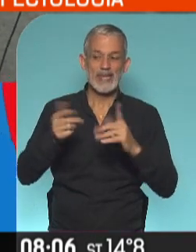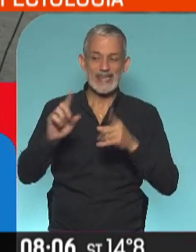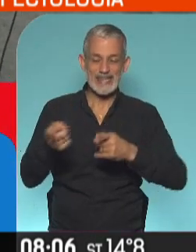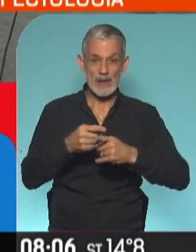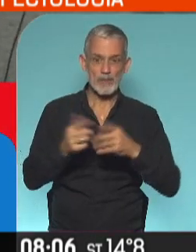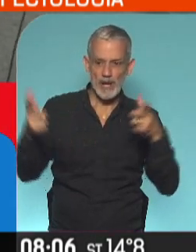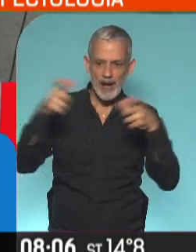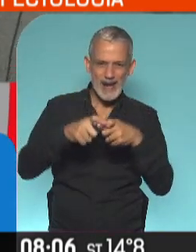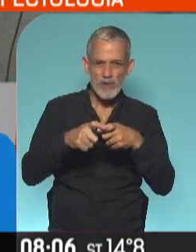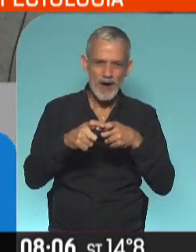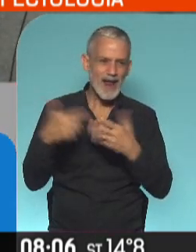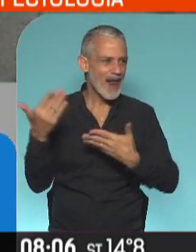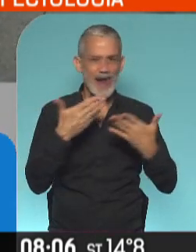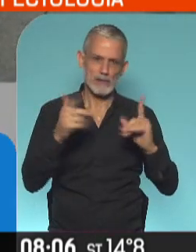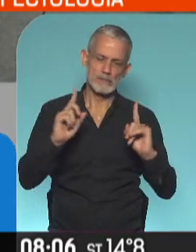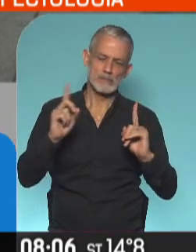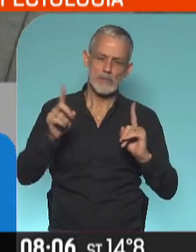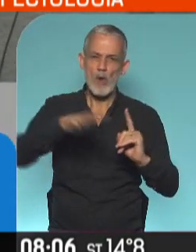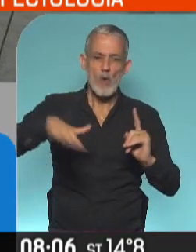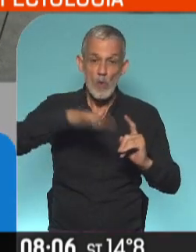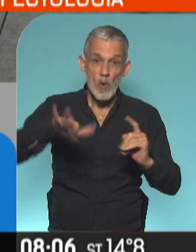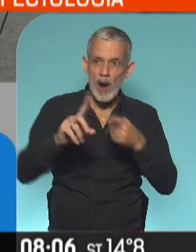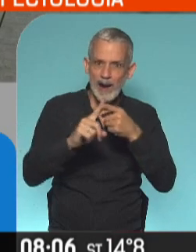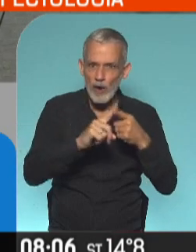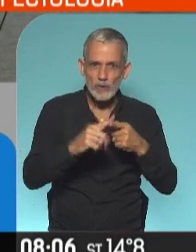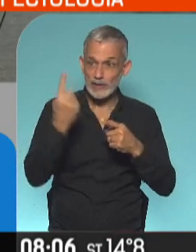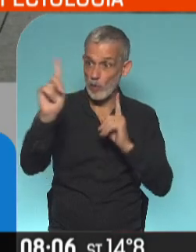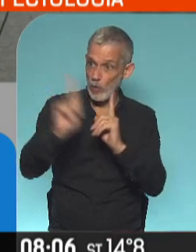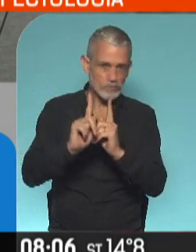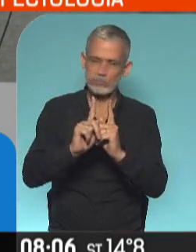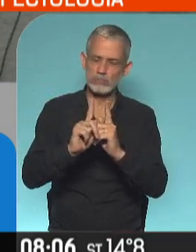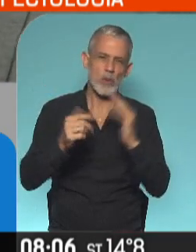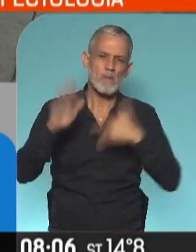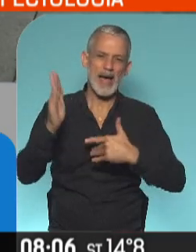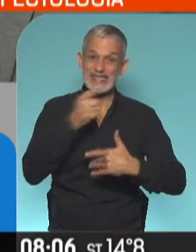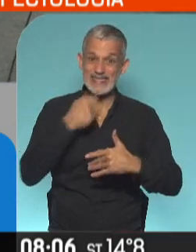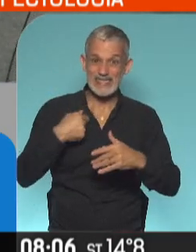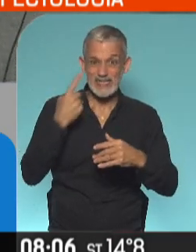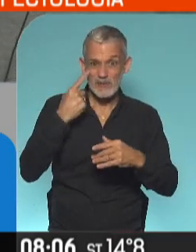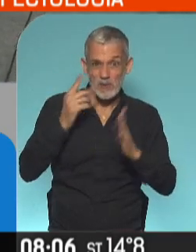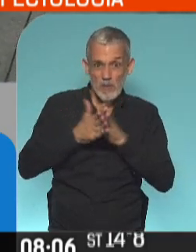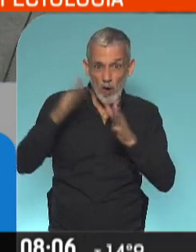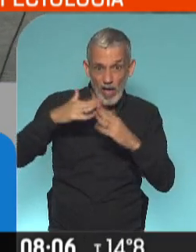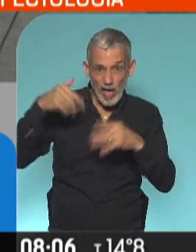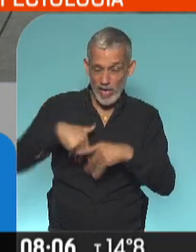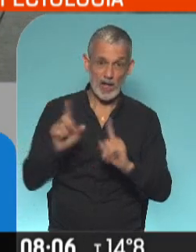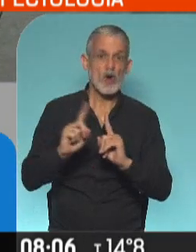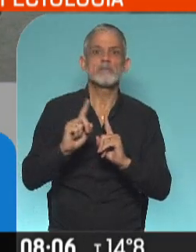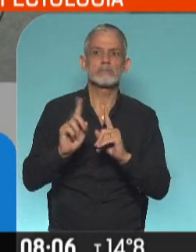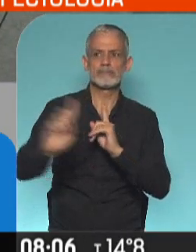evitar las reuniones sociales, los lugares donde podamos estar en contacto con más de una persona, sobre todo si no es nuestro conviviente, para